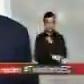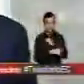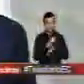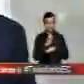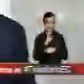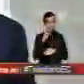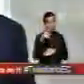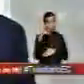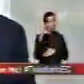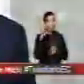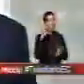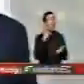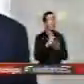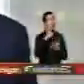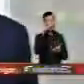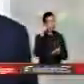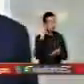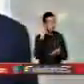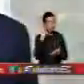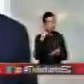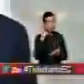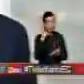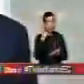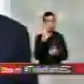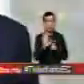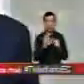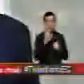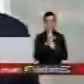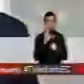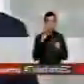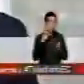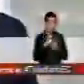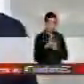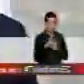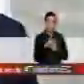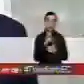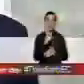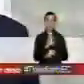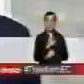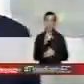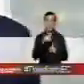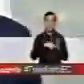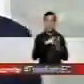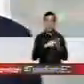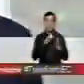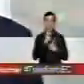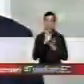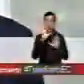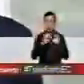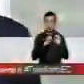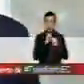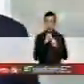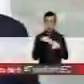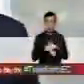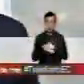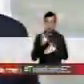en el Ecuador y luego de eso es expulsada. Si el delito es de más de 5 años, tiene la prohibición de ingreso al Ecuador por